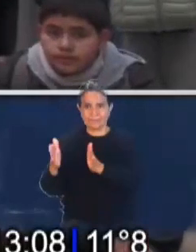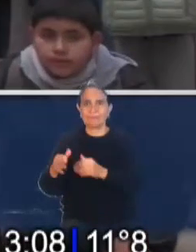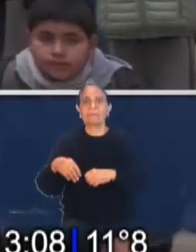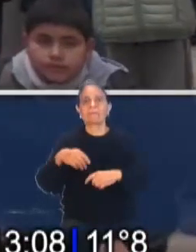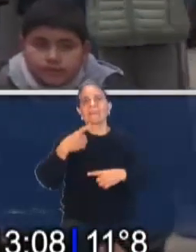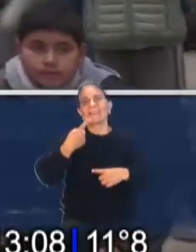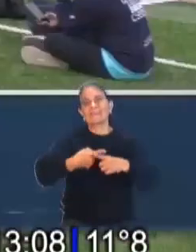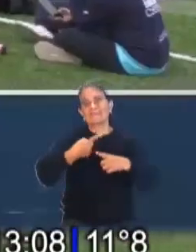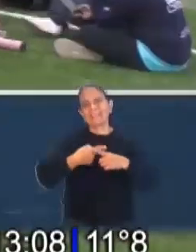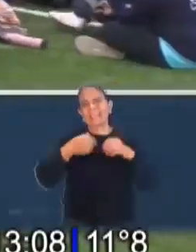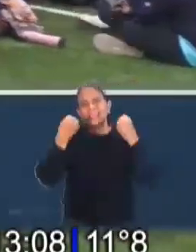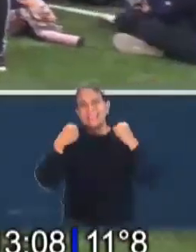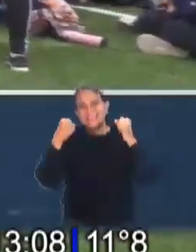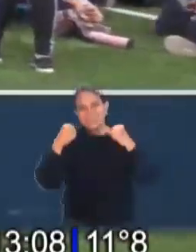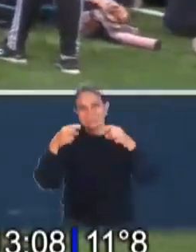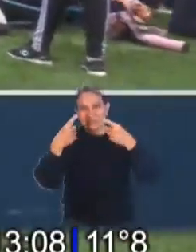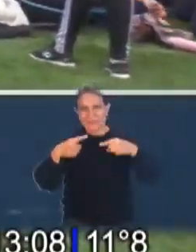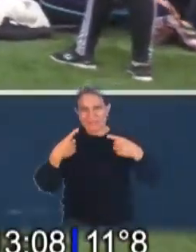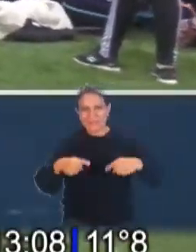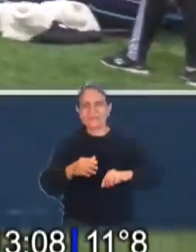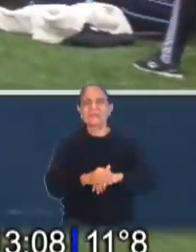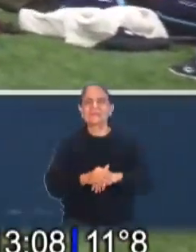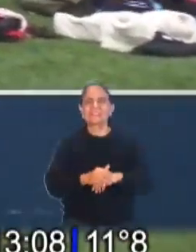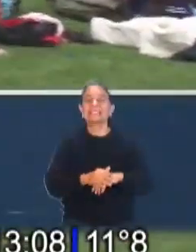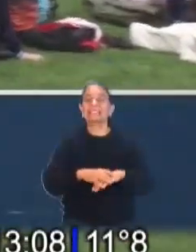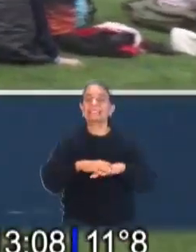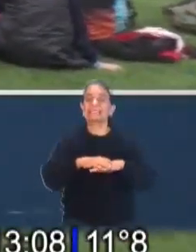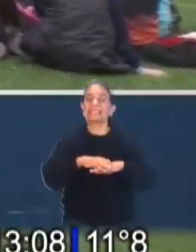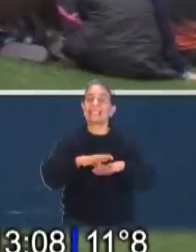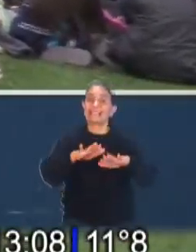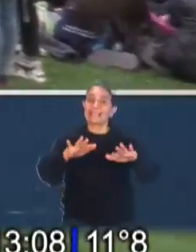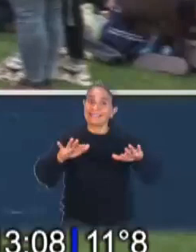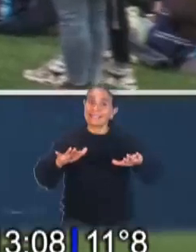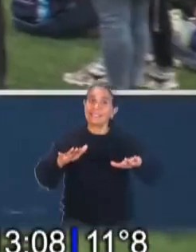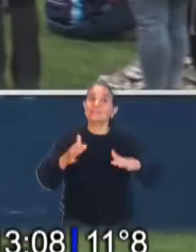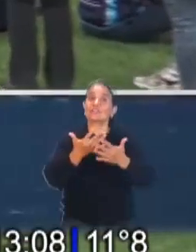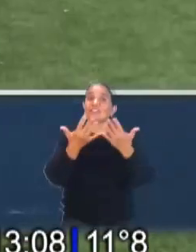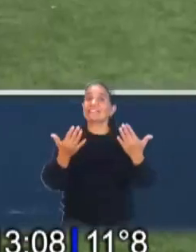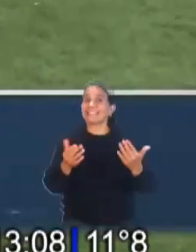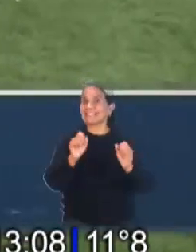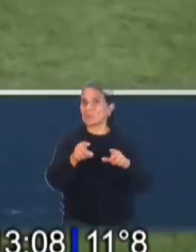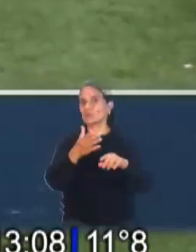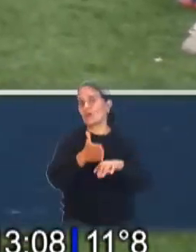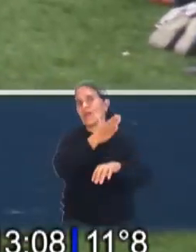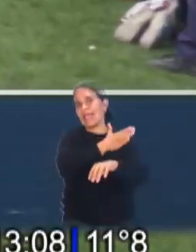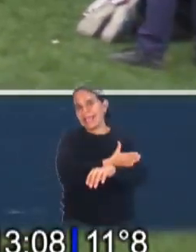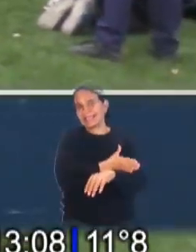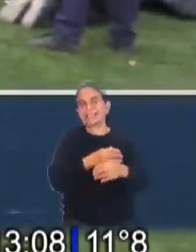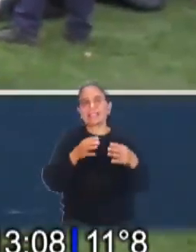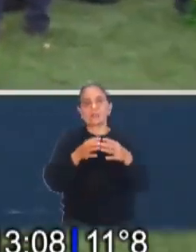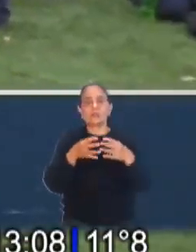Festejo deportivo. En la previa del Día de las Infancias, la Secretaría de Deportes del Gobierno